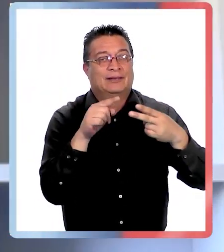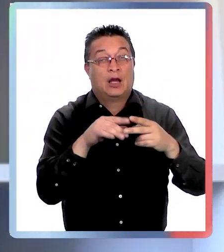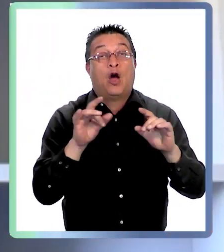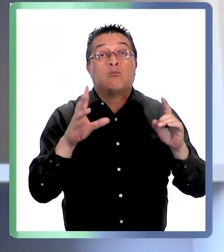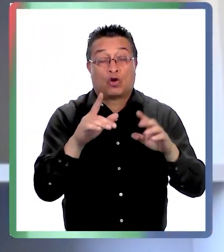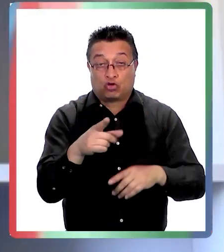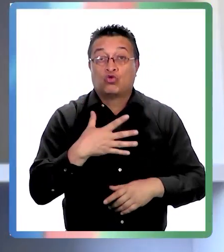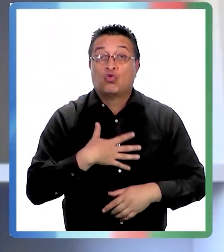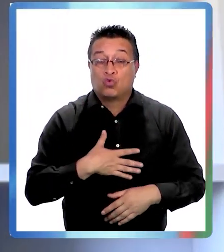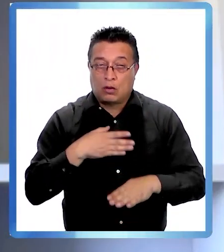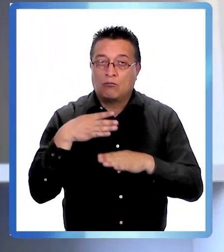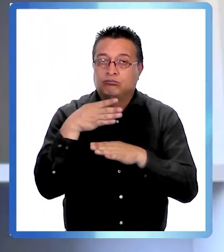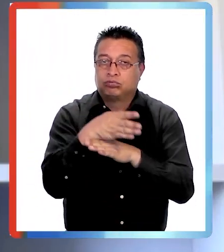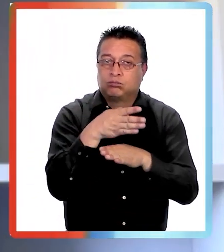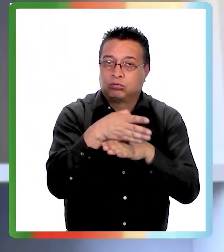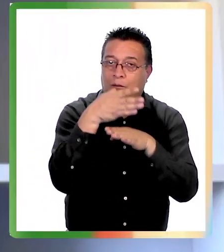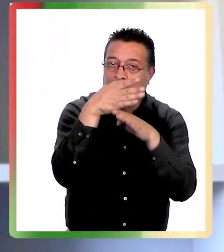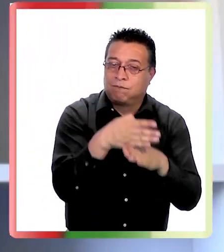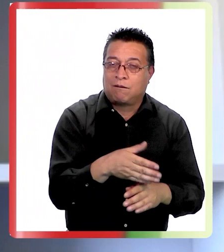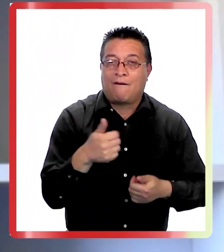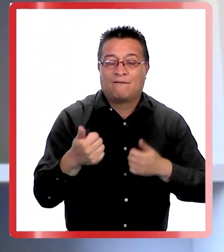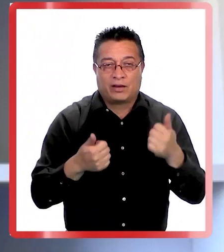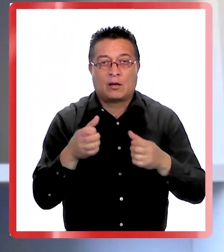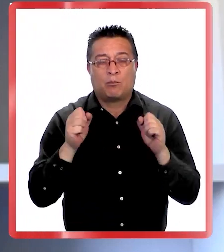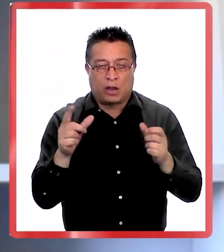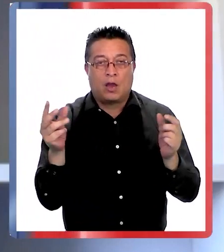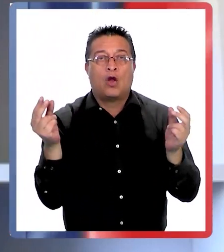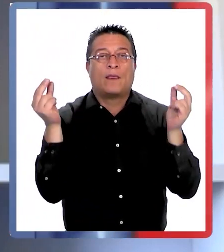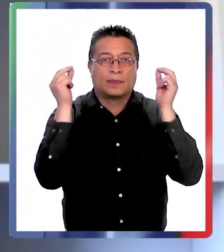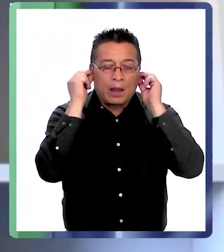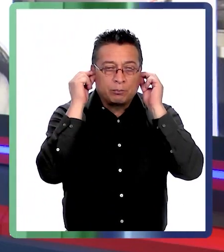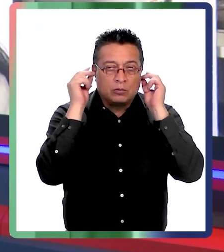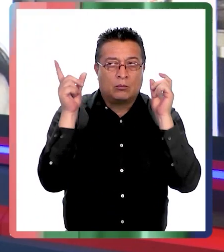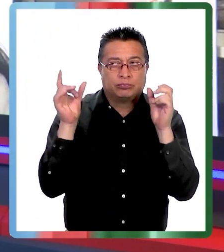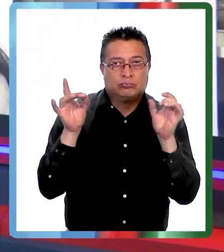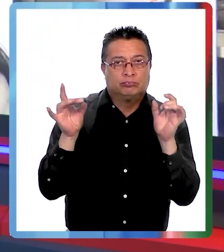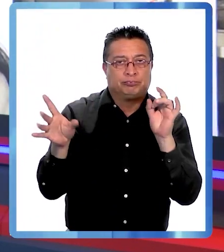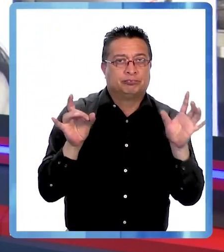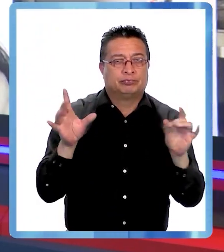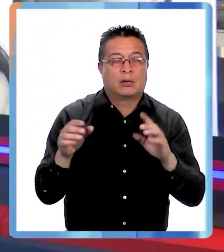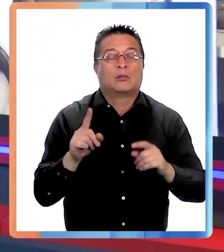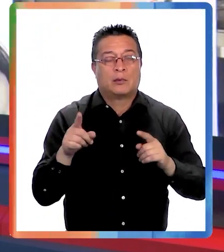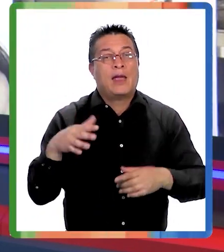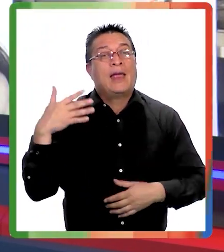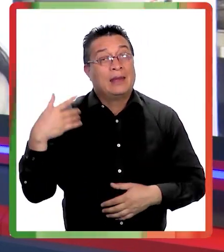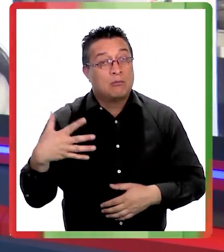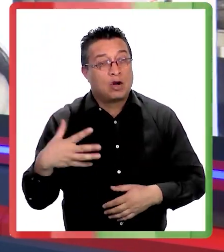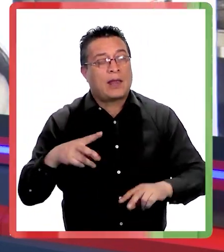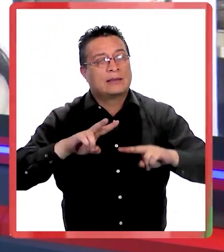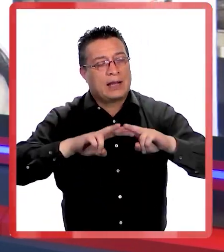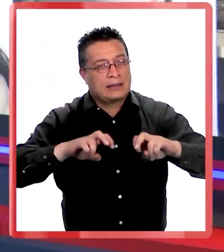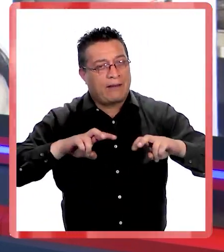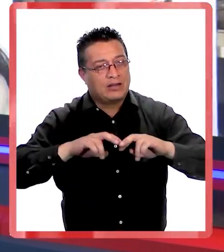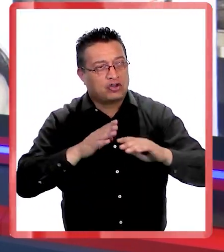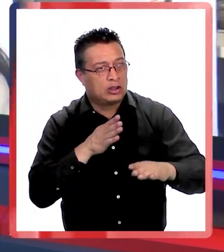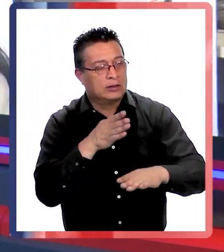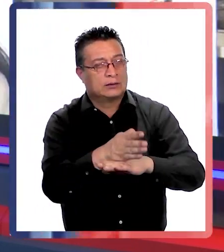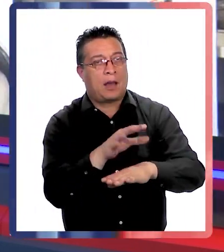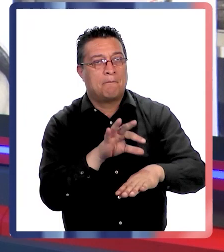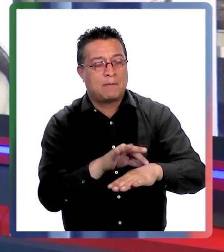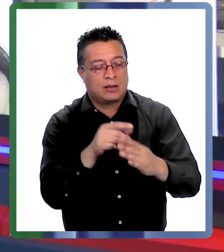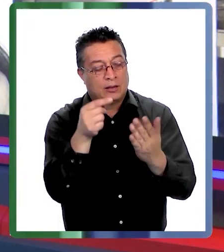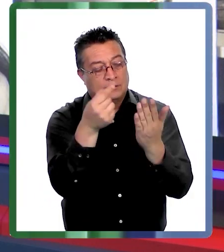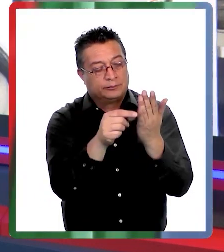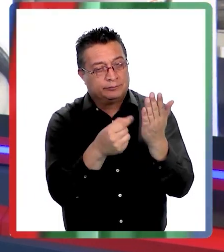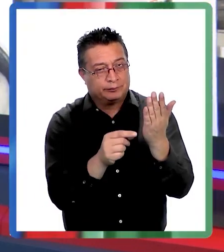Y si ya soy asiduo a acudir a fiestas, se pueden usar tapones de protección. Doctora, hablemos de la importancia de las revisiones y